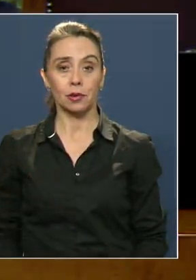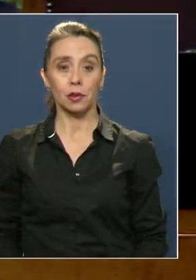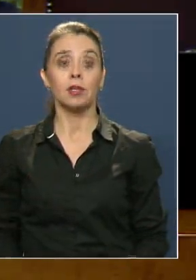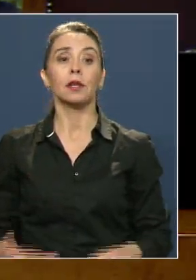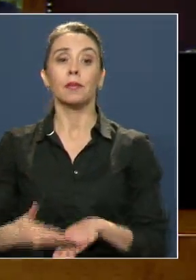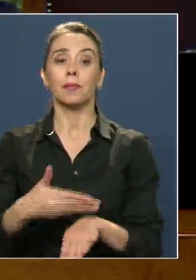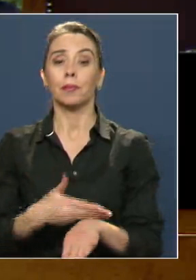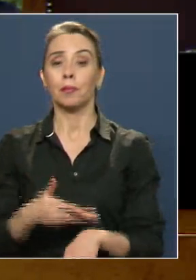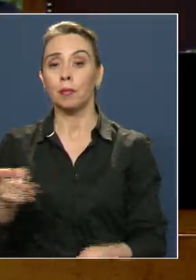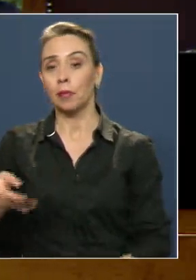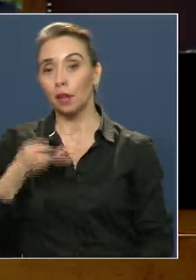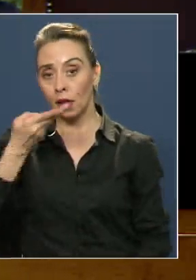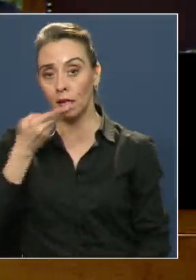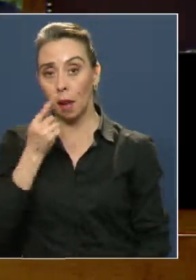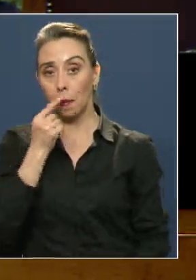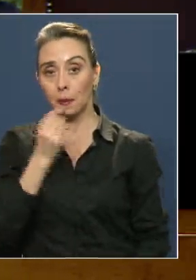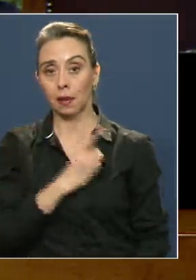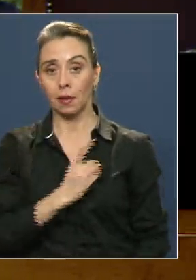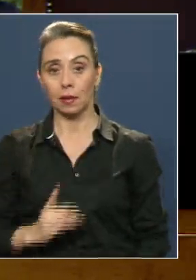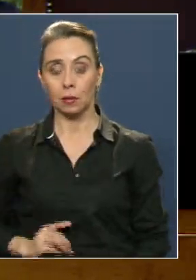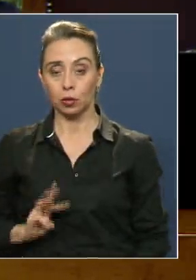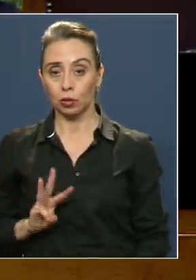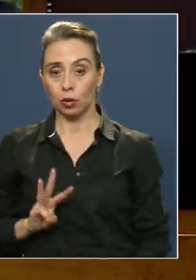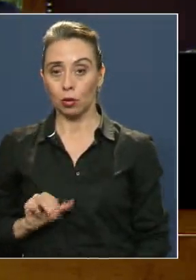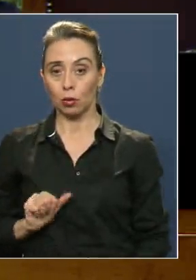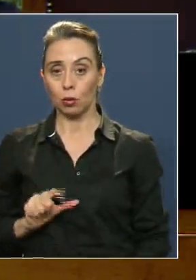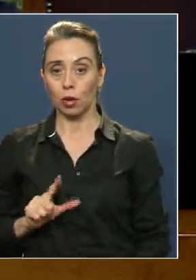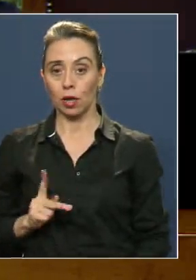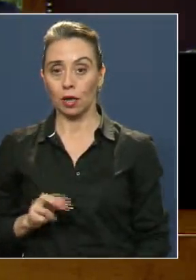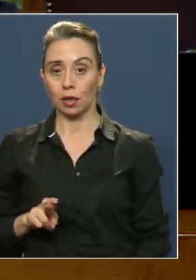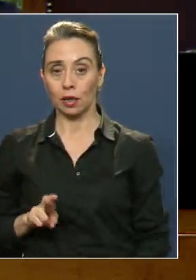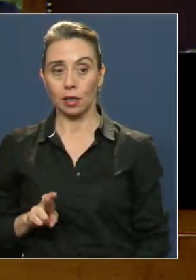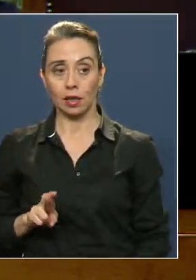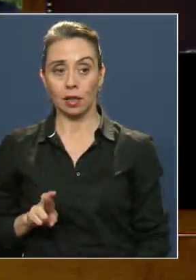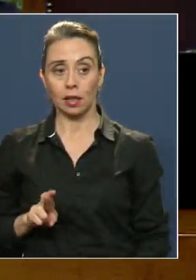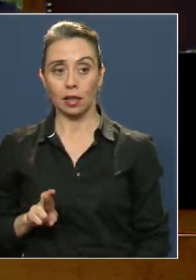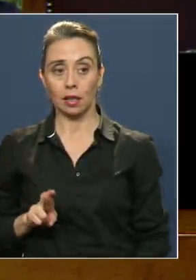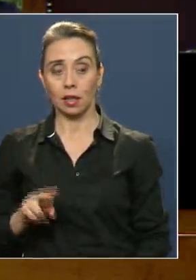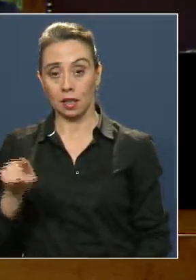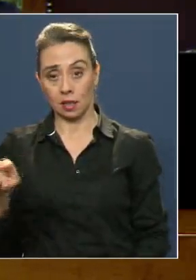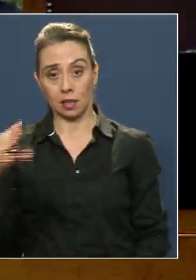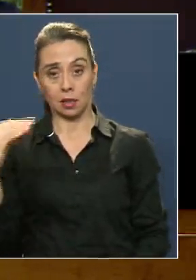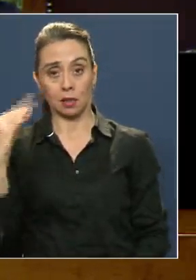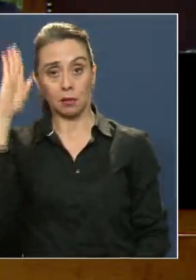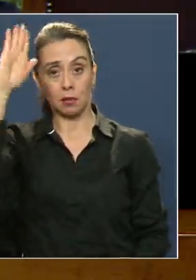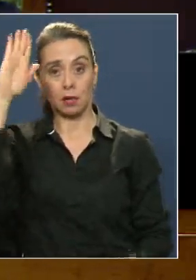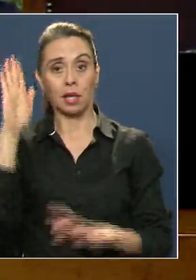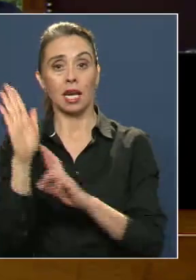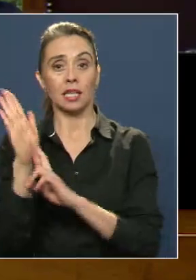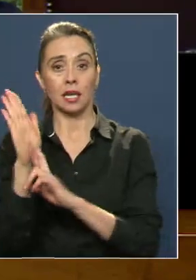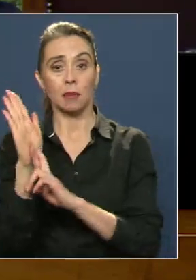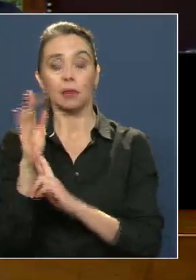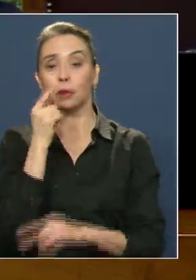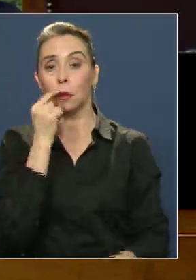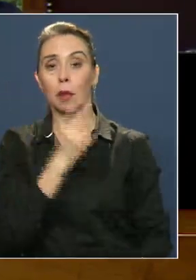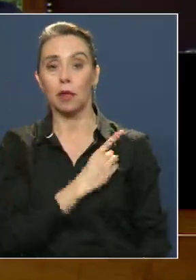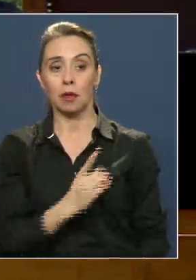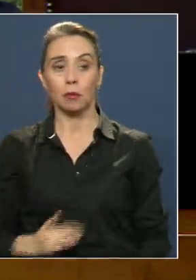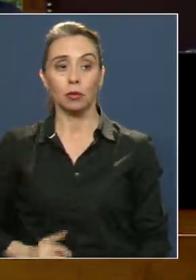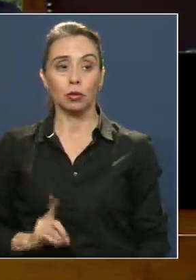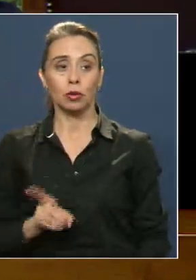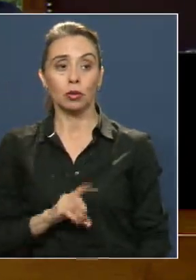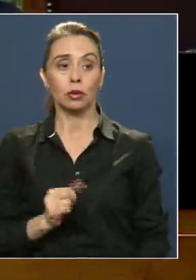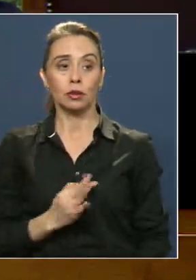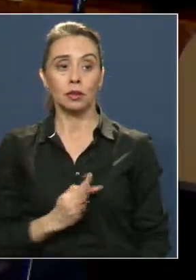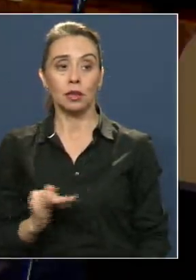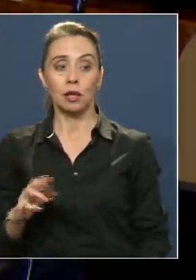Antes de darle la palabra al diputado Walker, le ofrezco la palabra como punto de reglamento al honorable diputado René Zaffirio. Tiene la